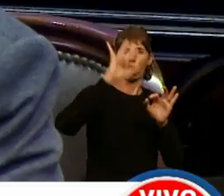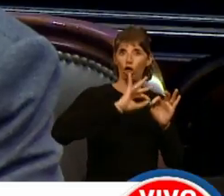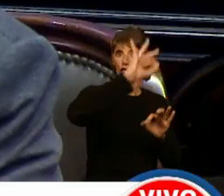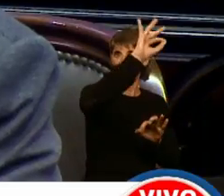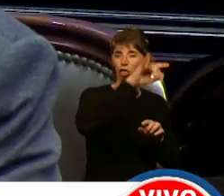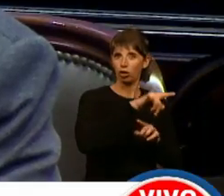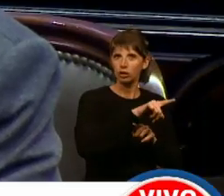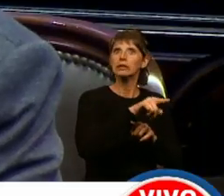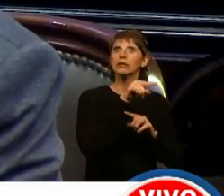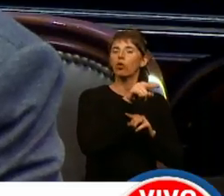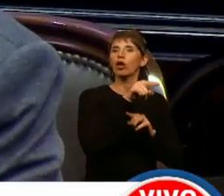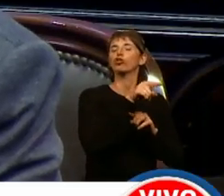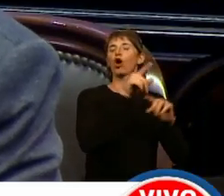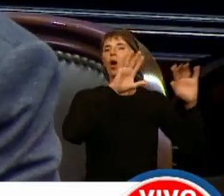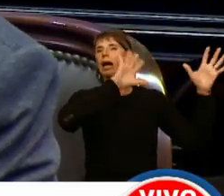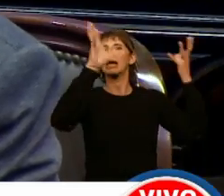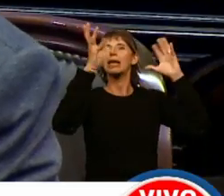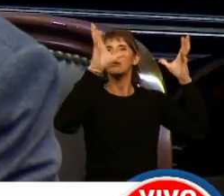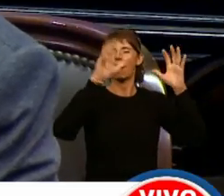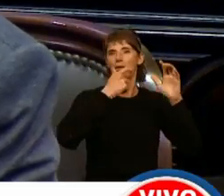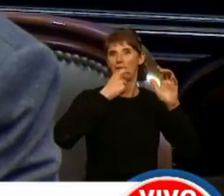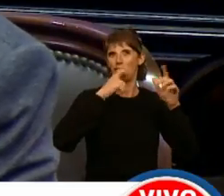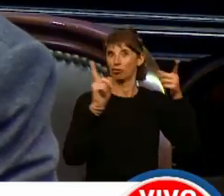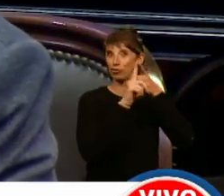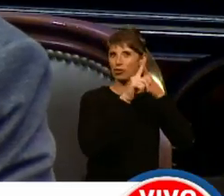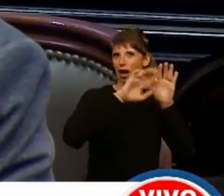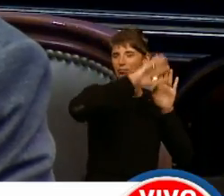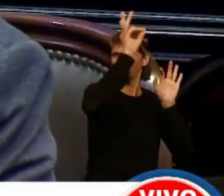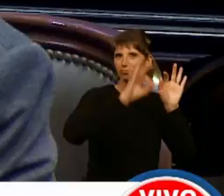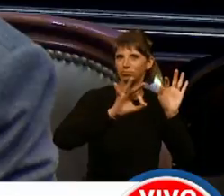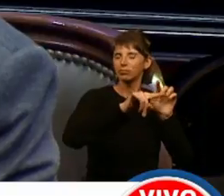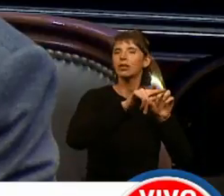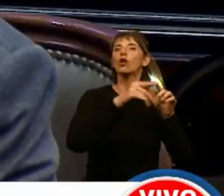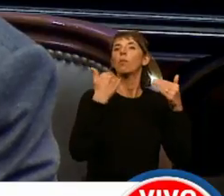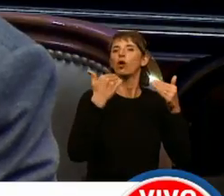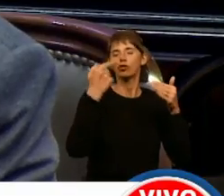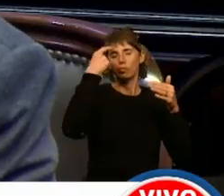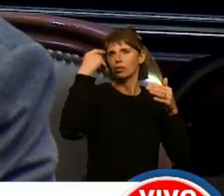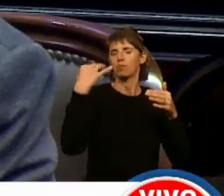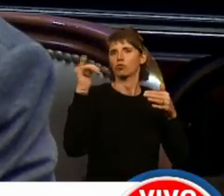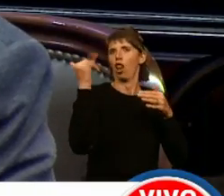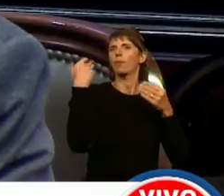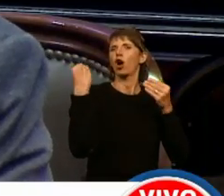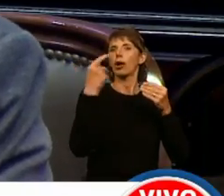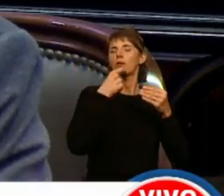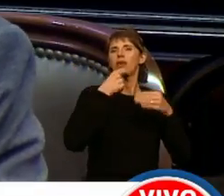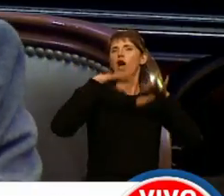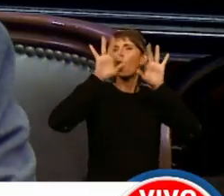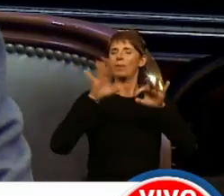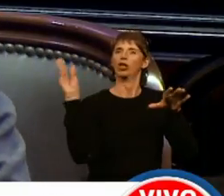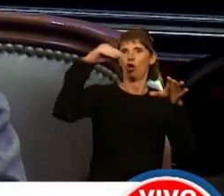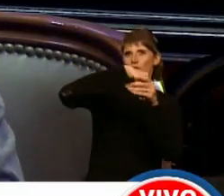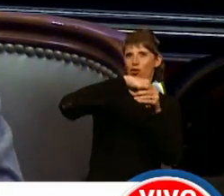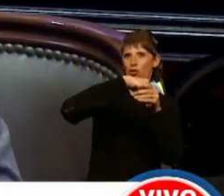en el clima de mendoza nos pareció justo que toda la provincia fuese incluida y por eso el año pasado los 6